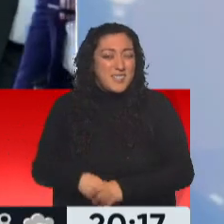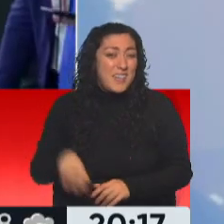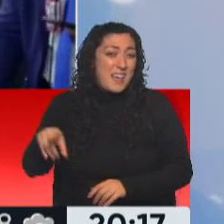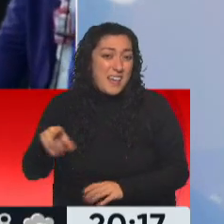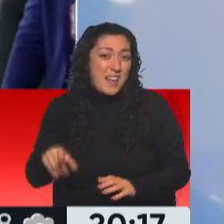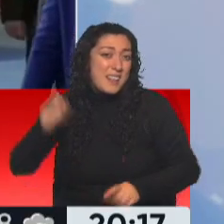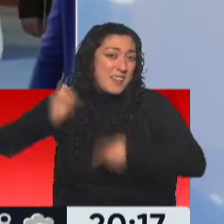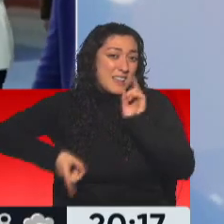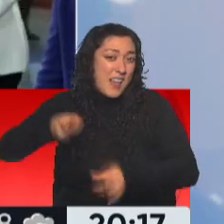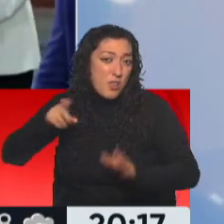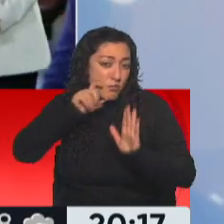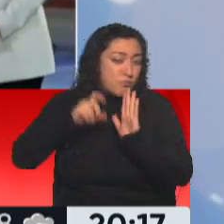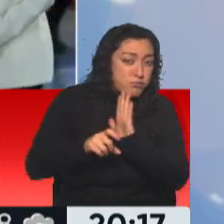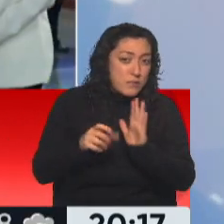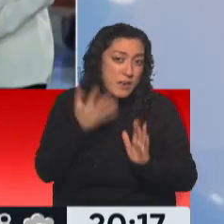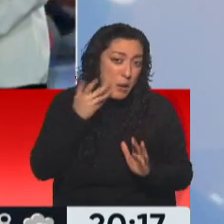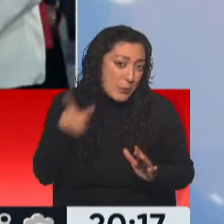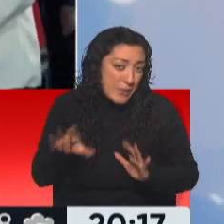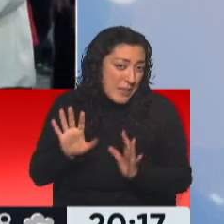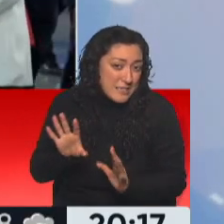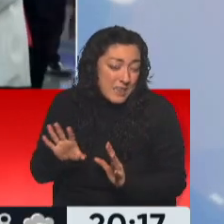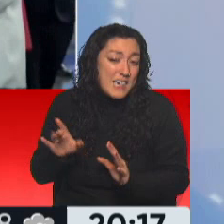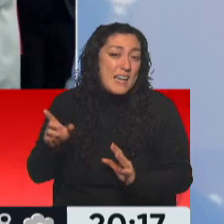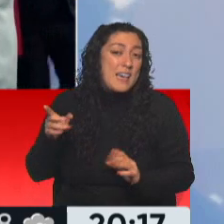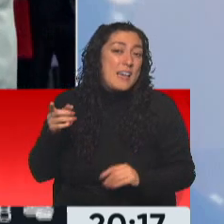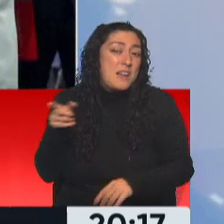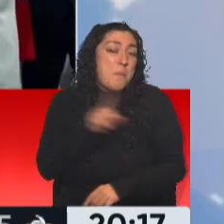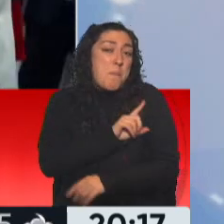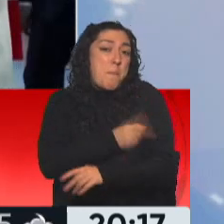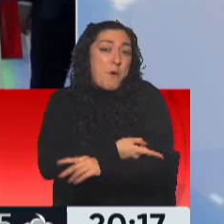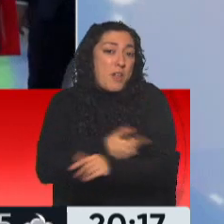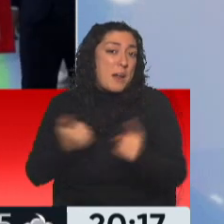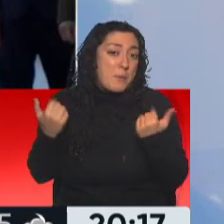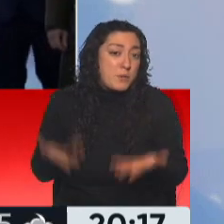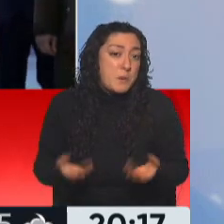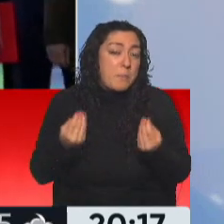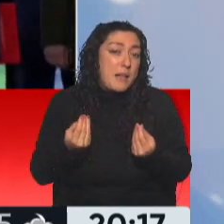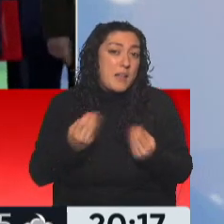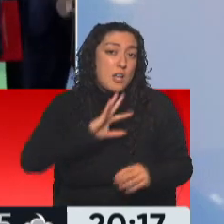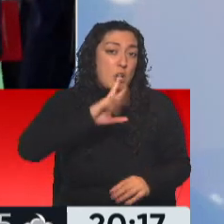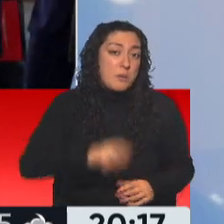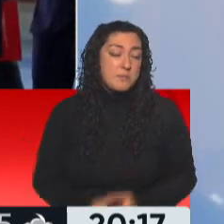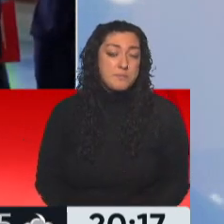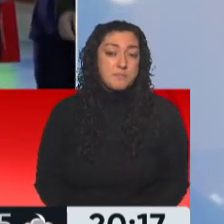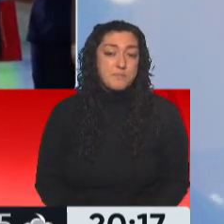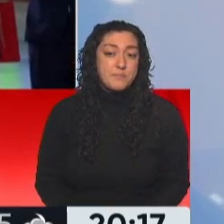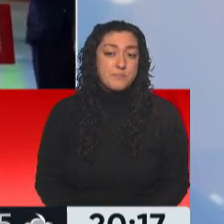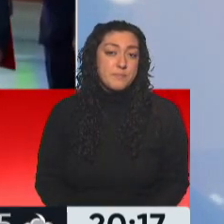un dictador que está haciendo uso del poder para arrebatarlo. Y mira, yo quisiera